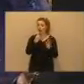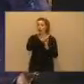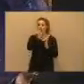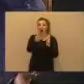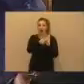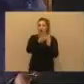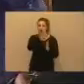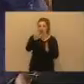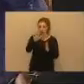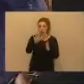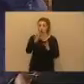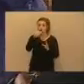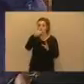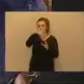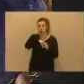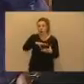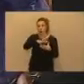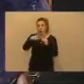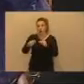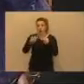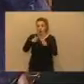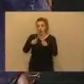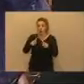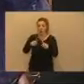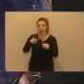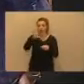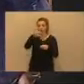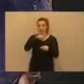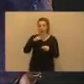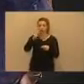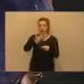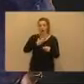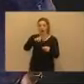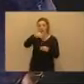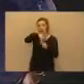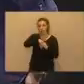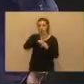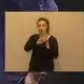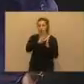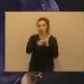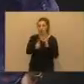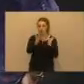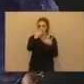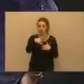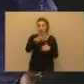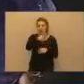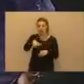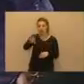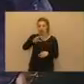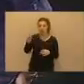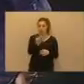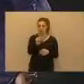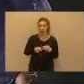entre ellos serán de aplicación en las entidades del sector público estatal, autonómico y local no incluidas en el artículo 2. Bien, nosotros entendemos que